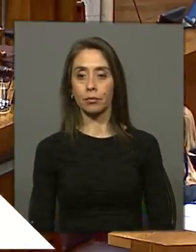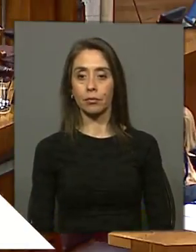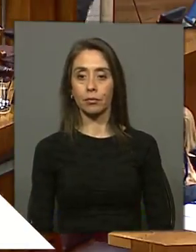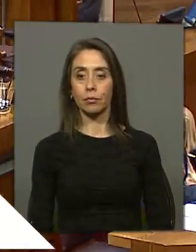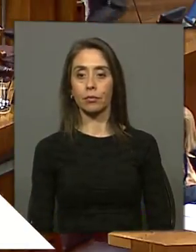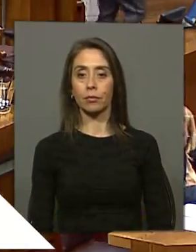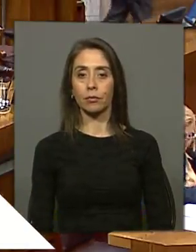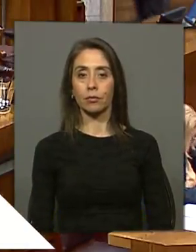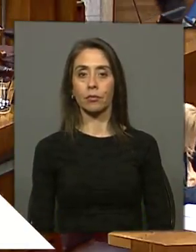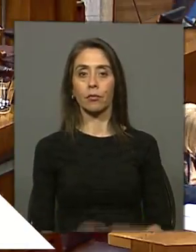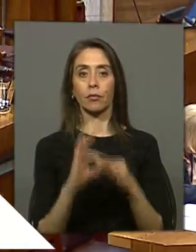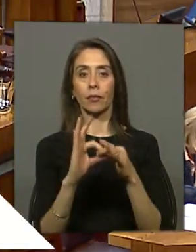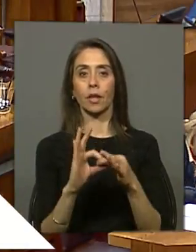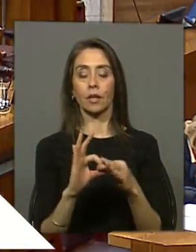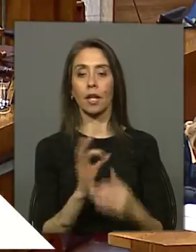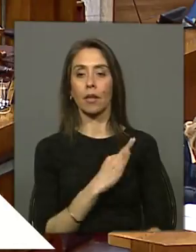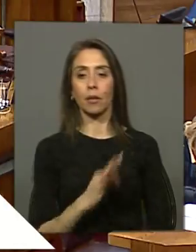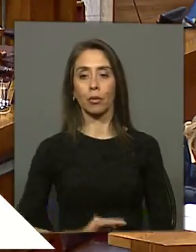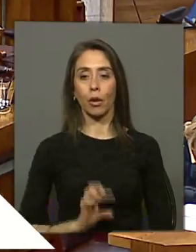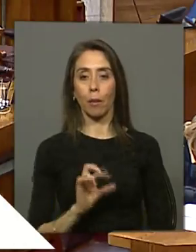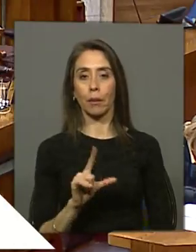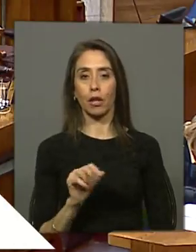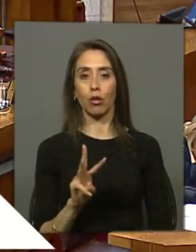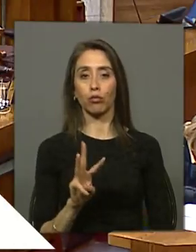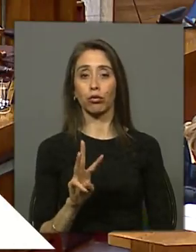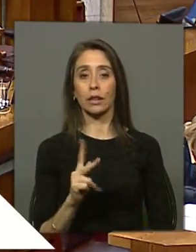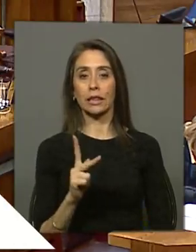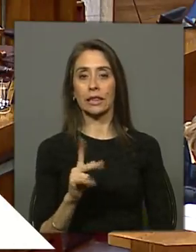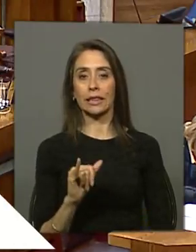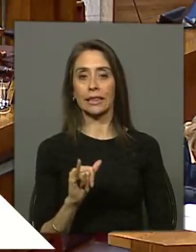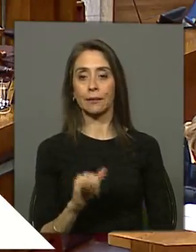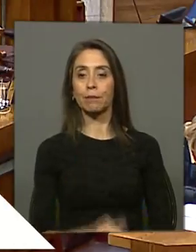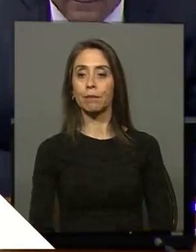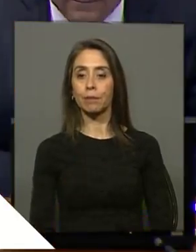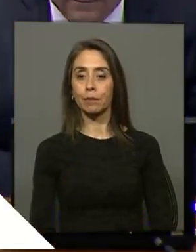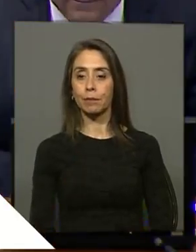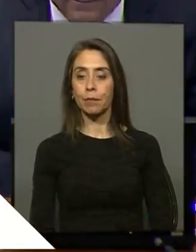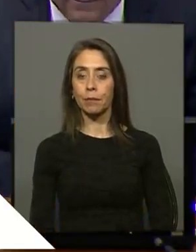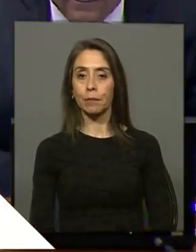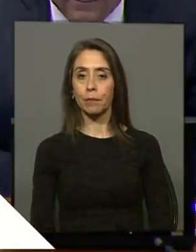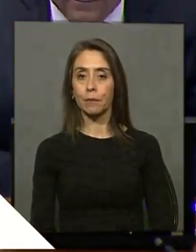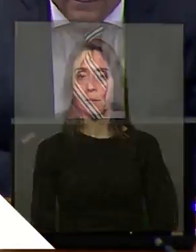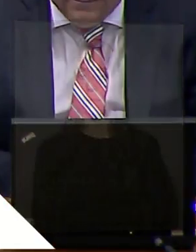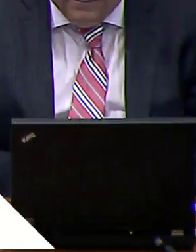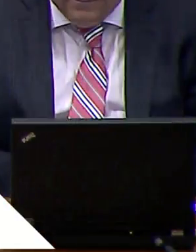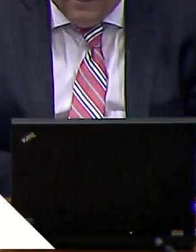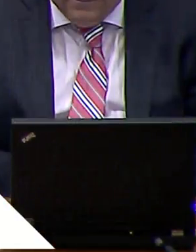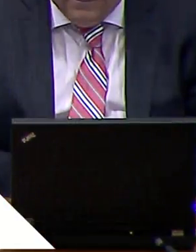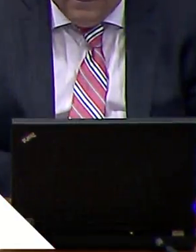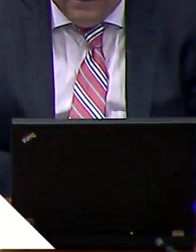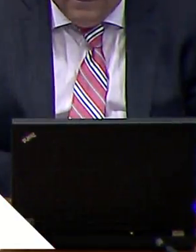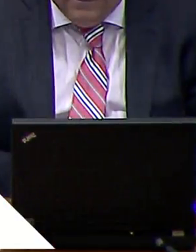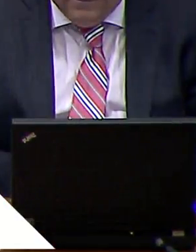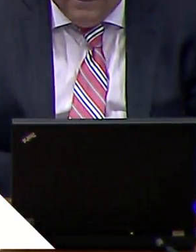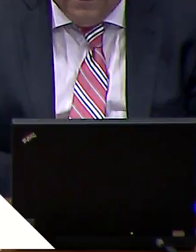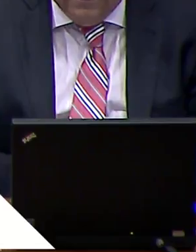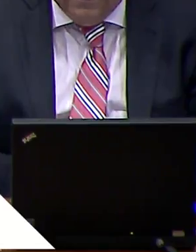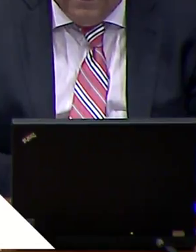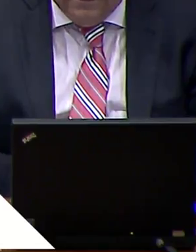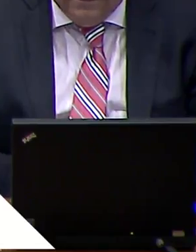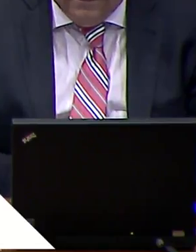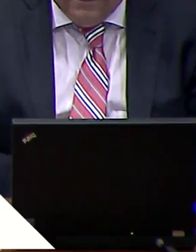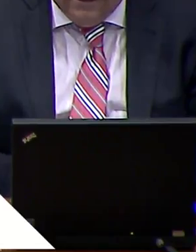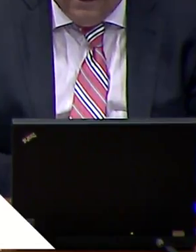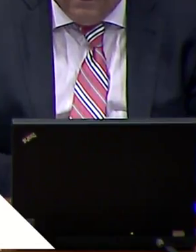gracias diputado pilovski quiero ahora sí saludar a una delegación del tercer año medio del liceo